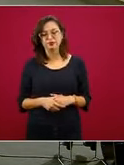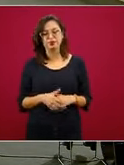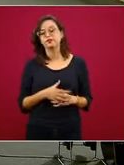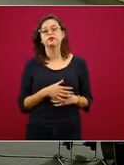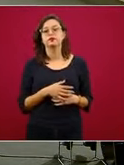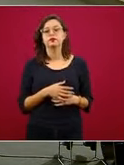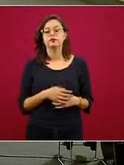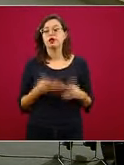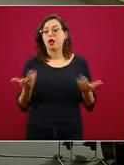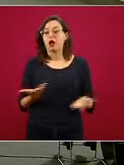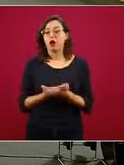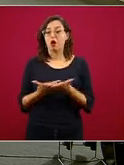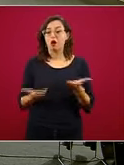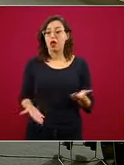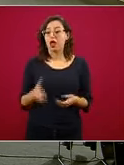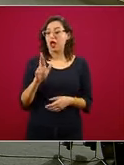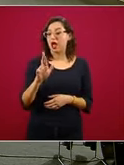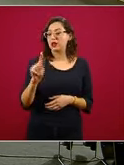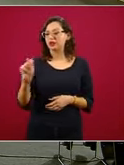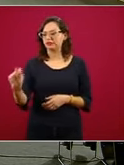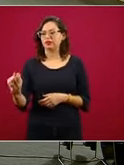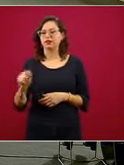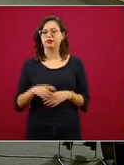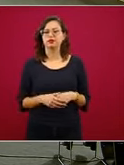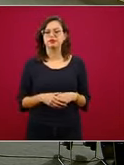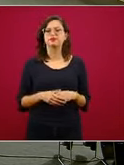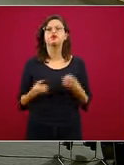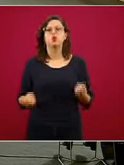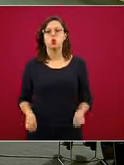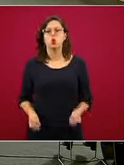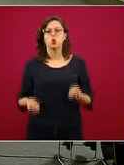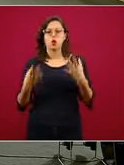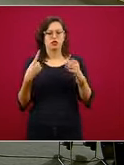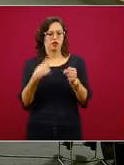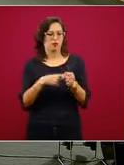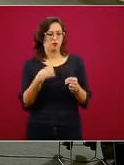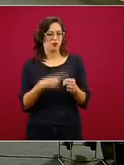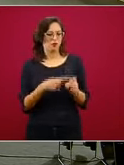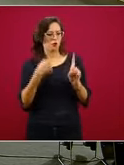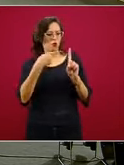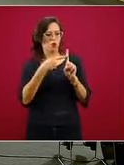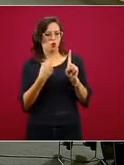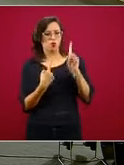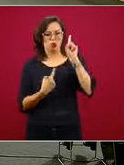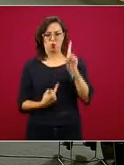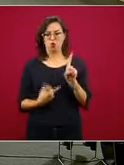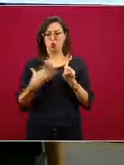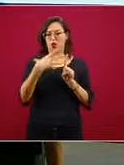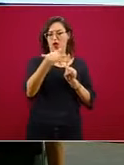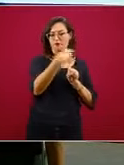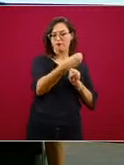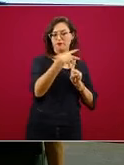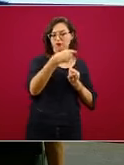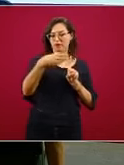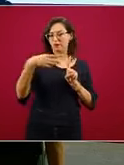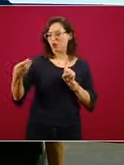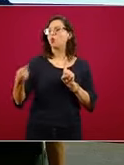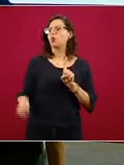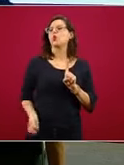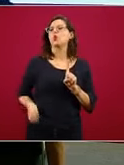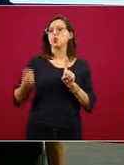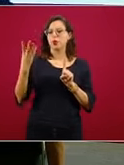Veamos la RT. ¿Qué quiere decir la RT? El número de contagios que va a producir cada persona con COVID en